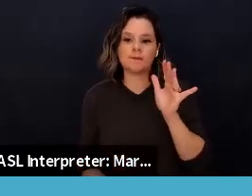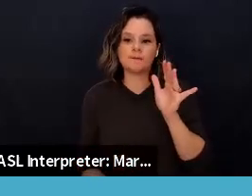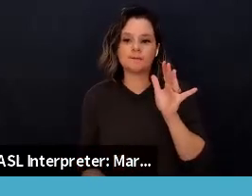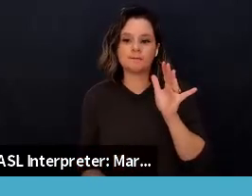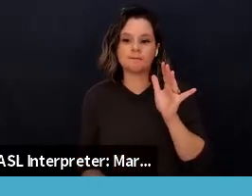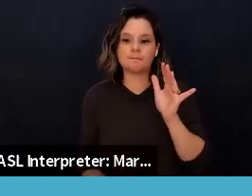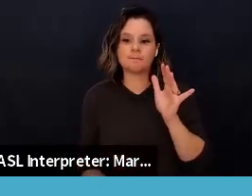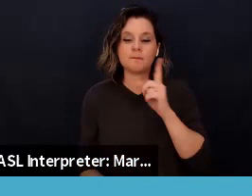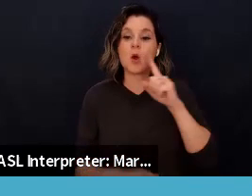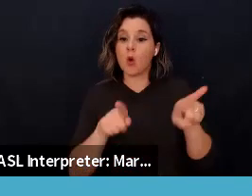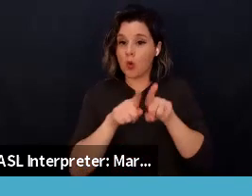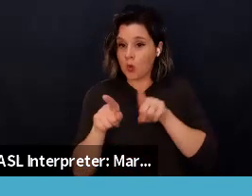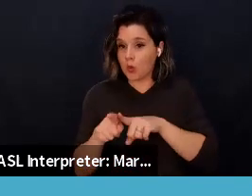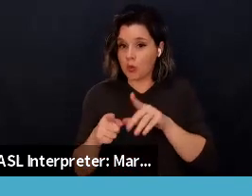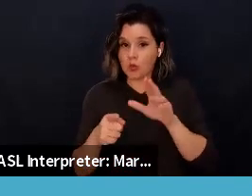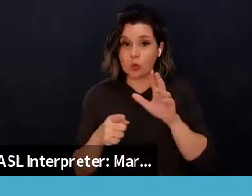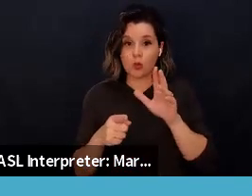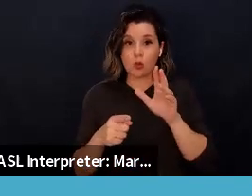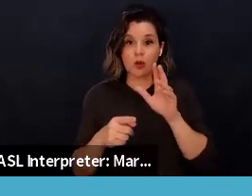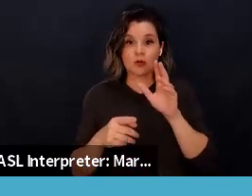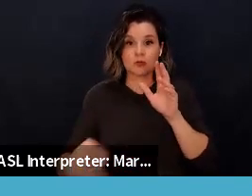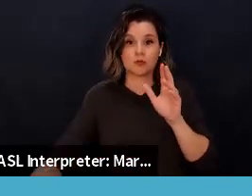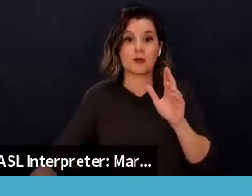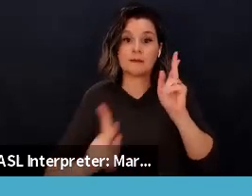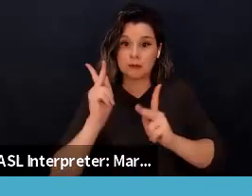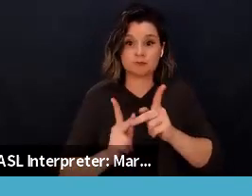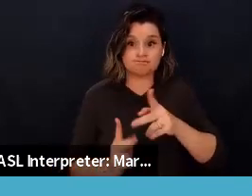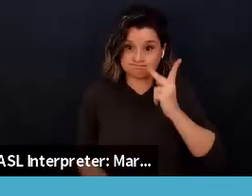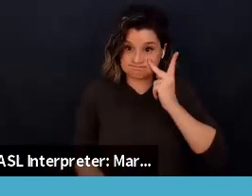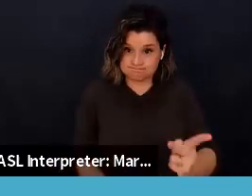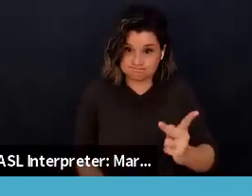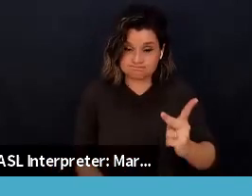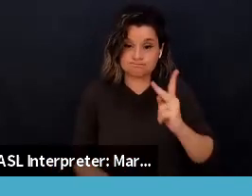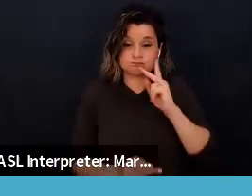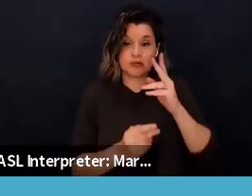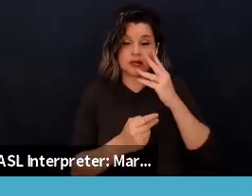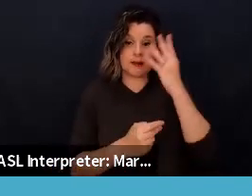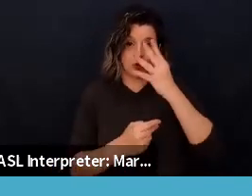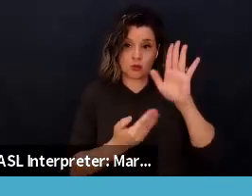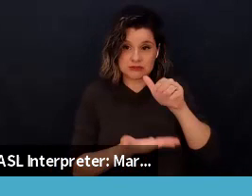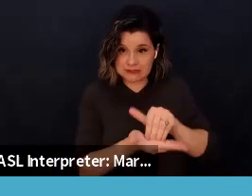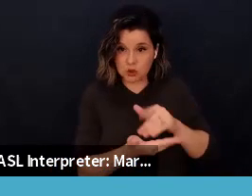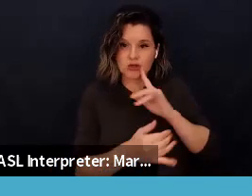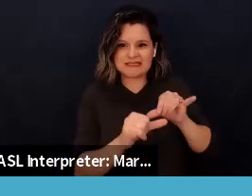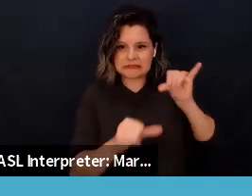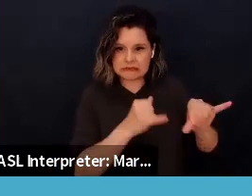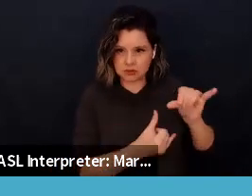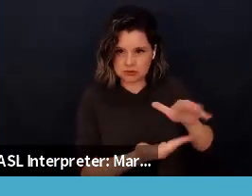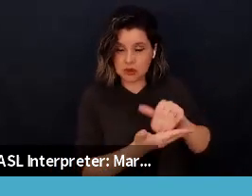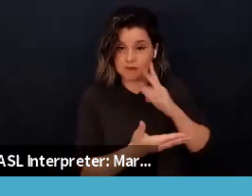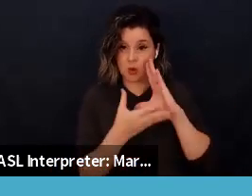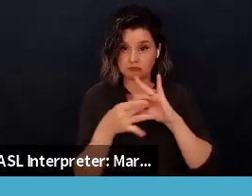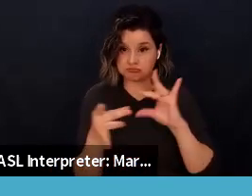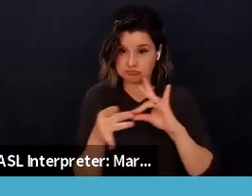y para los que sí han visitado a un centro de inmigración, un centro de detención, si tienen comentarios